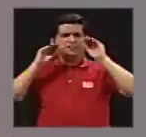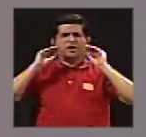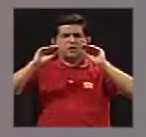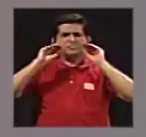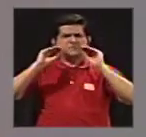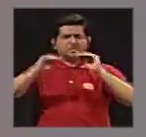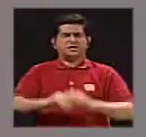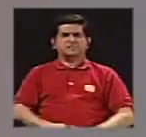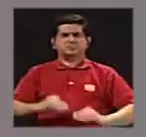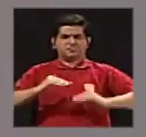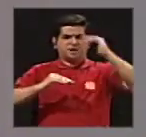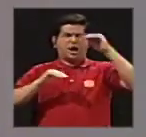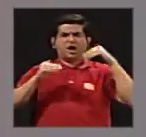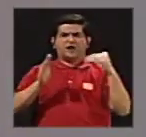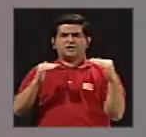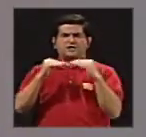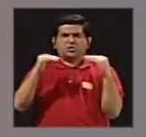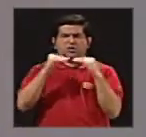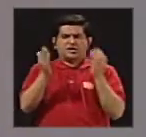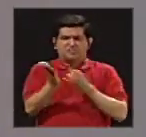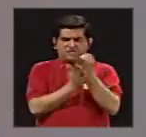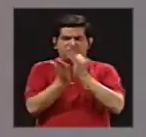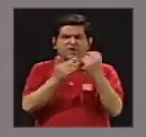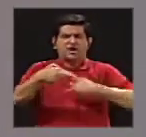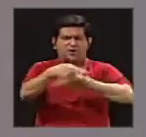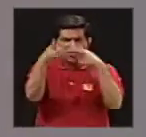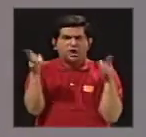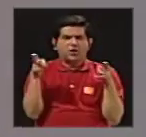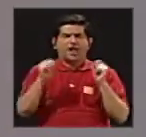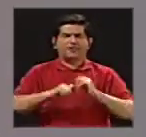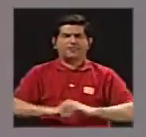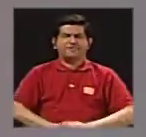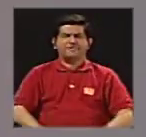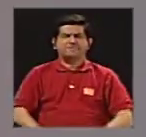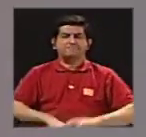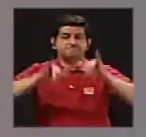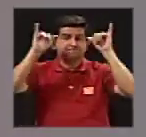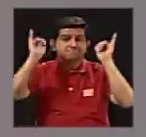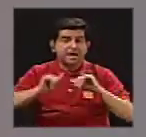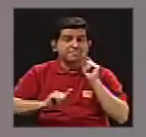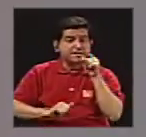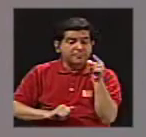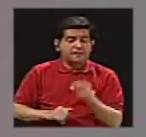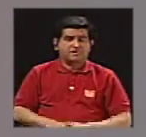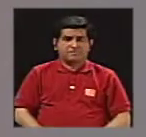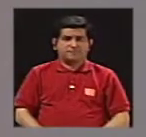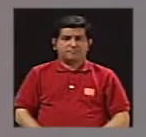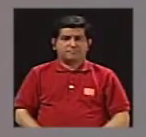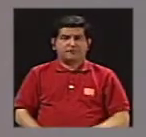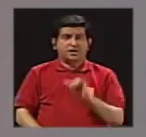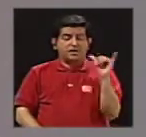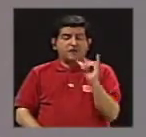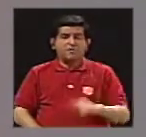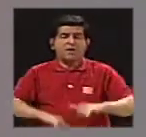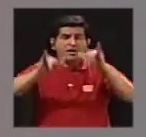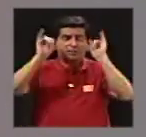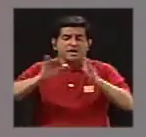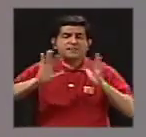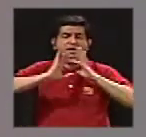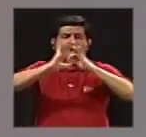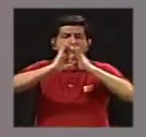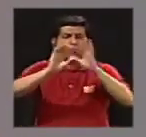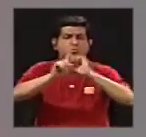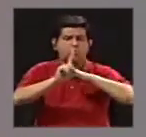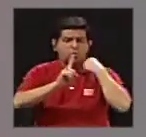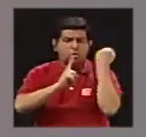de altos niveles de investigación en la región entonces manteniendo esos elementos manteniendo su vínculo con la